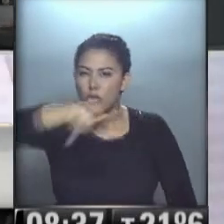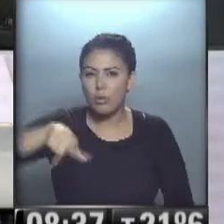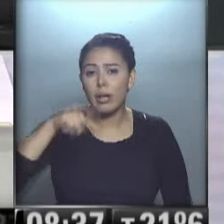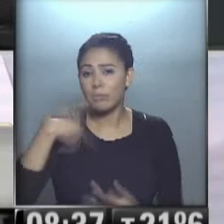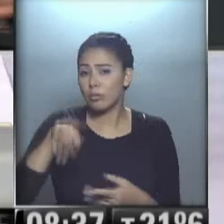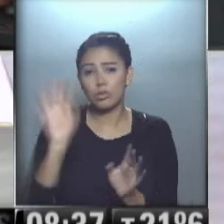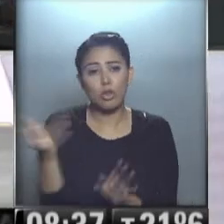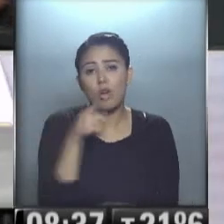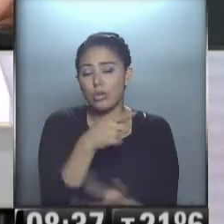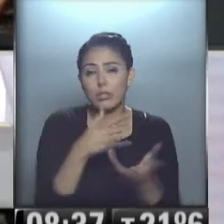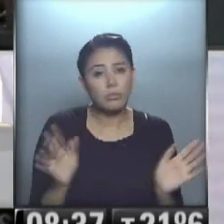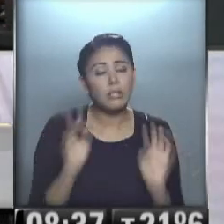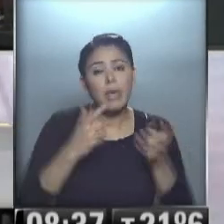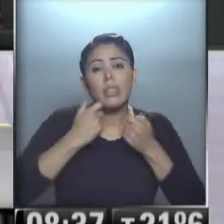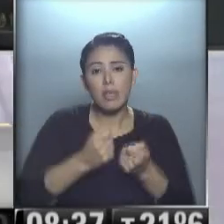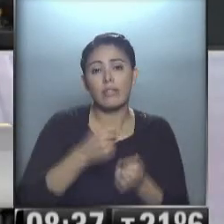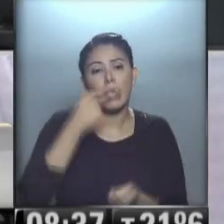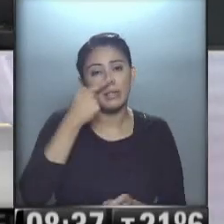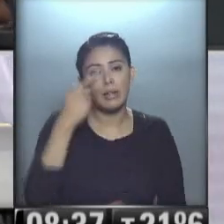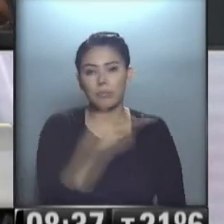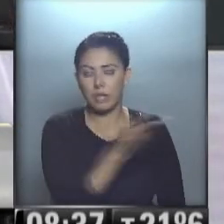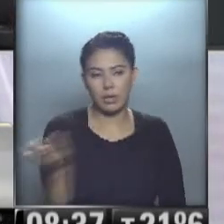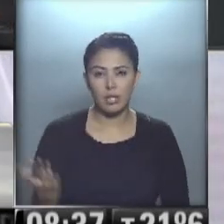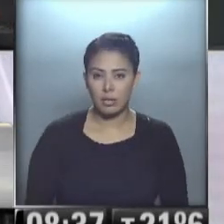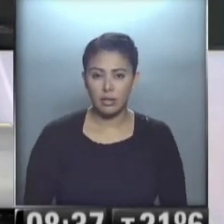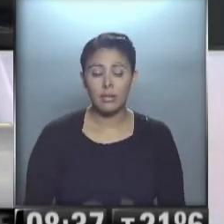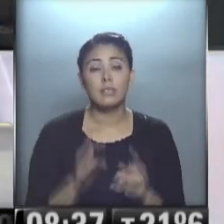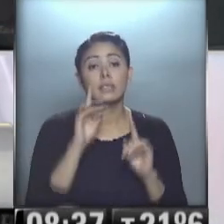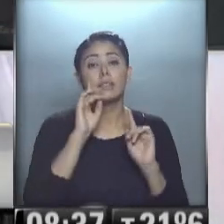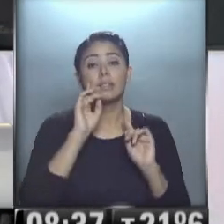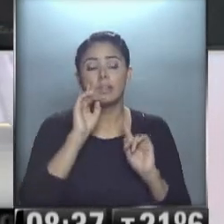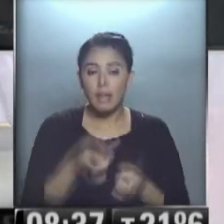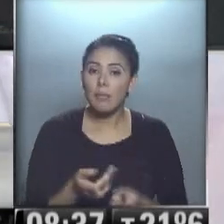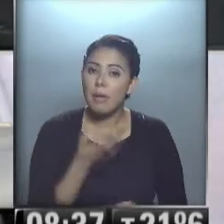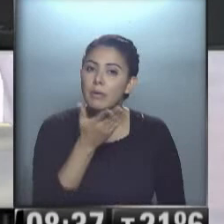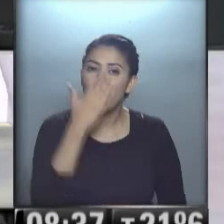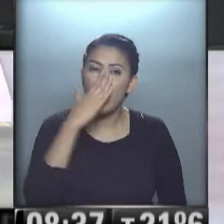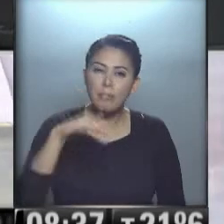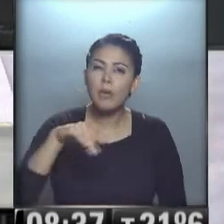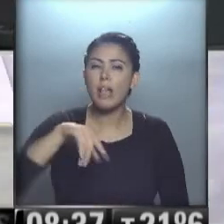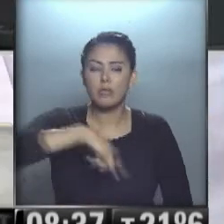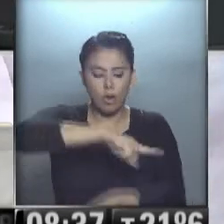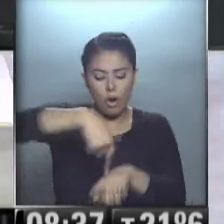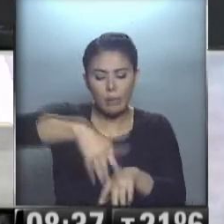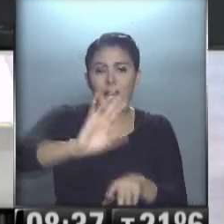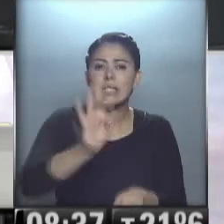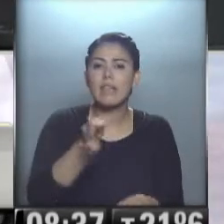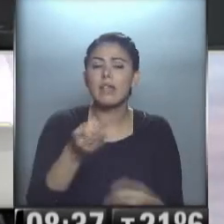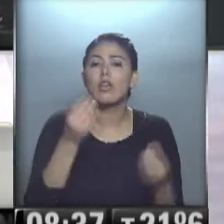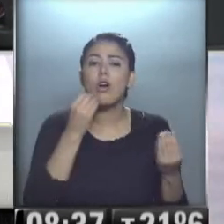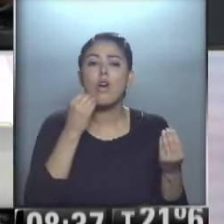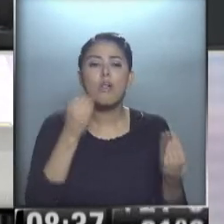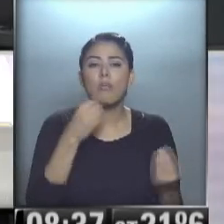y en defensa del interés público. Esto también es una demanda que veremos en el transcurso de las horas cómo es respondido